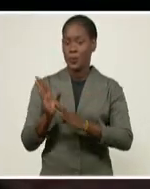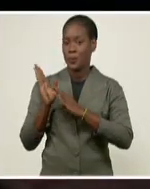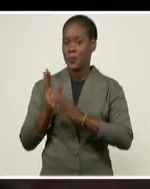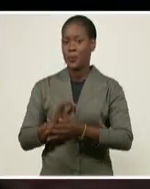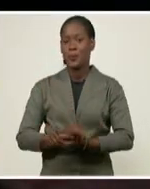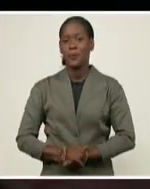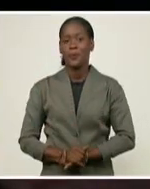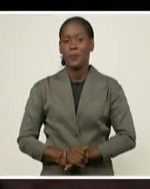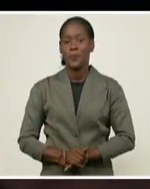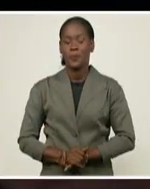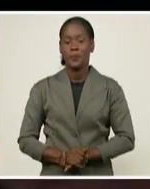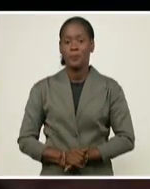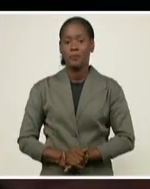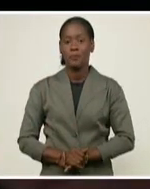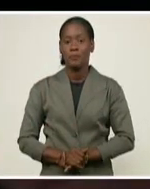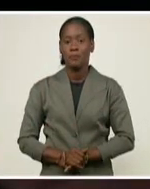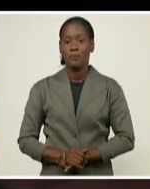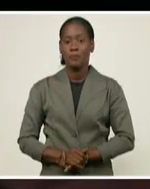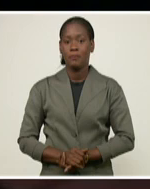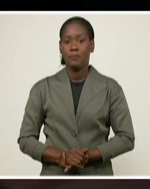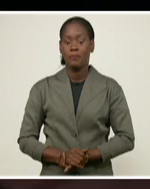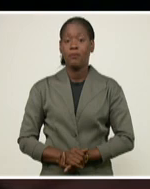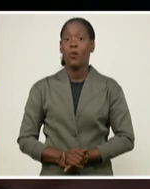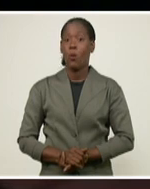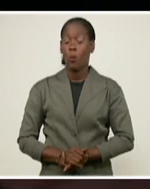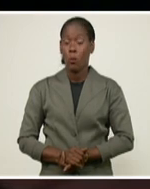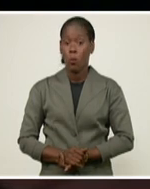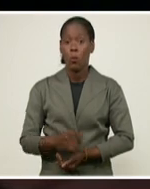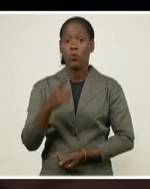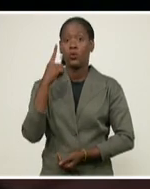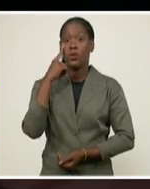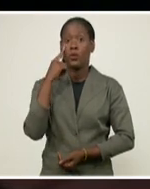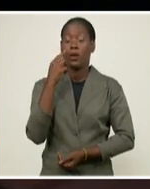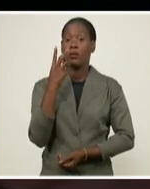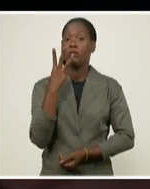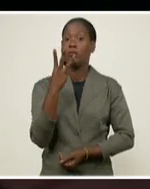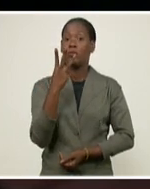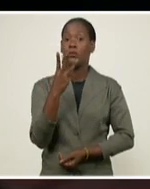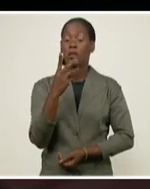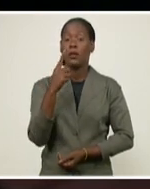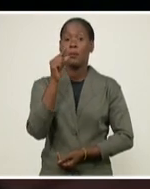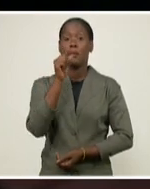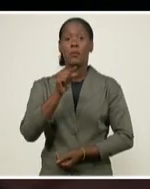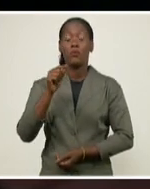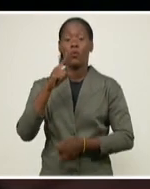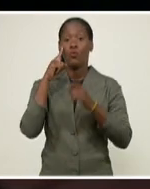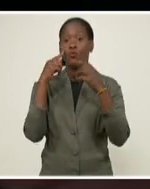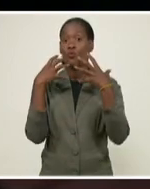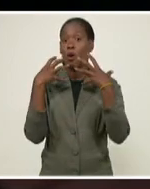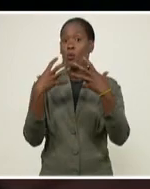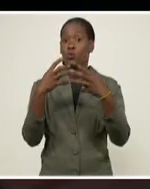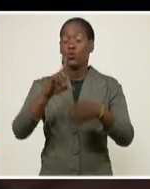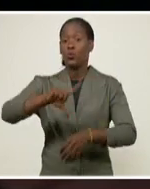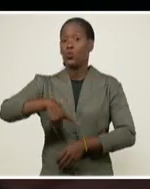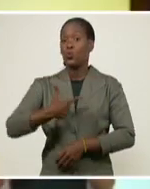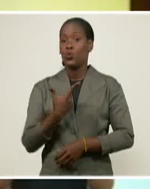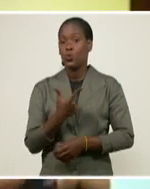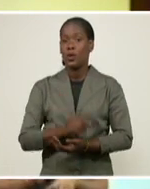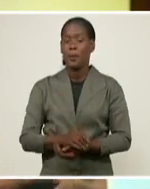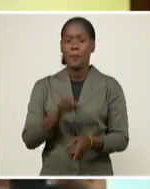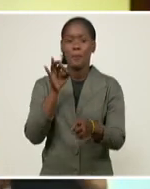con la imagen de tres grandes cultores de la literatura y de la Así comenzaba el reto hace exactamente un año.